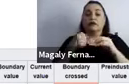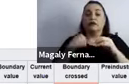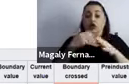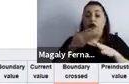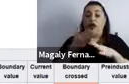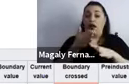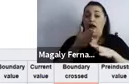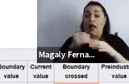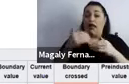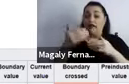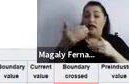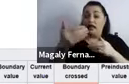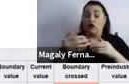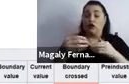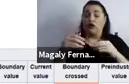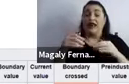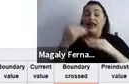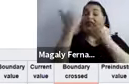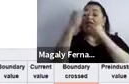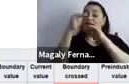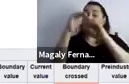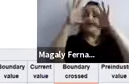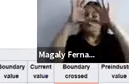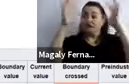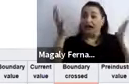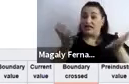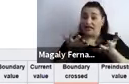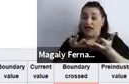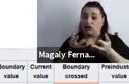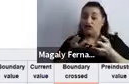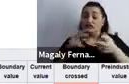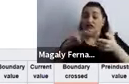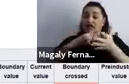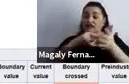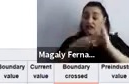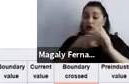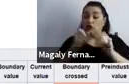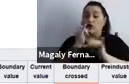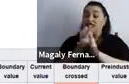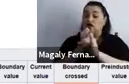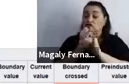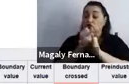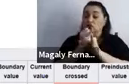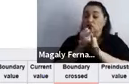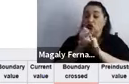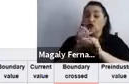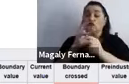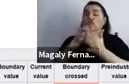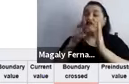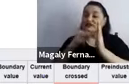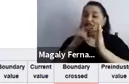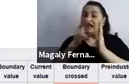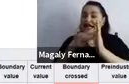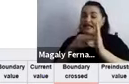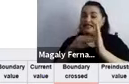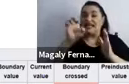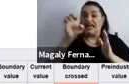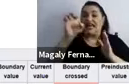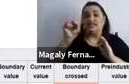aquí. Son los límites planetarios que definió el Instituto de Resiliencia de Estocolmo ya hace tiempo